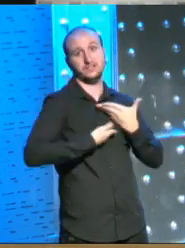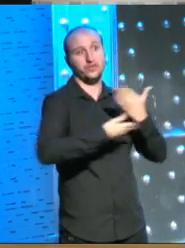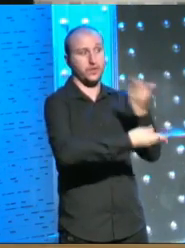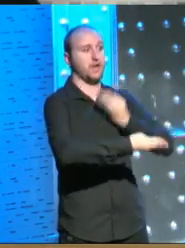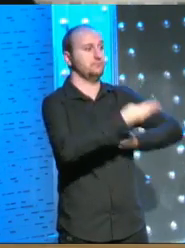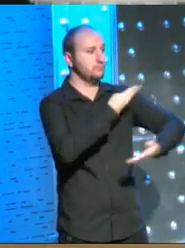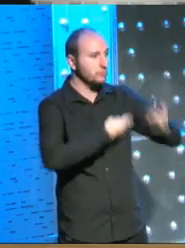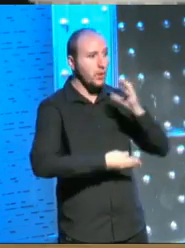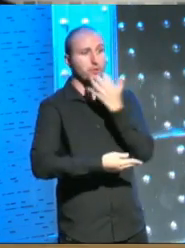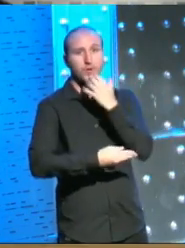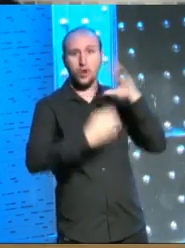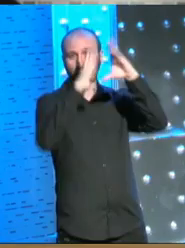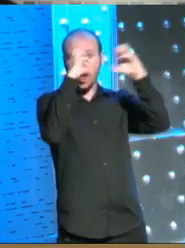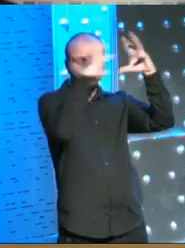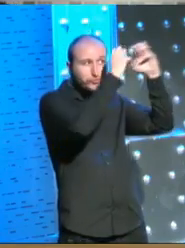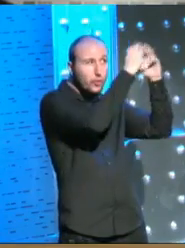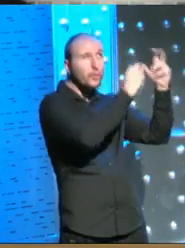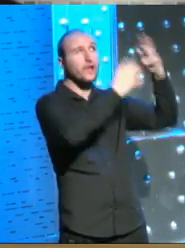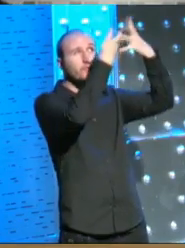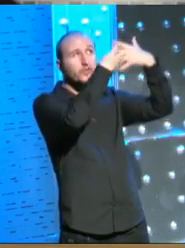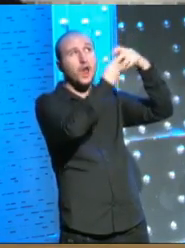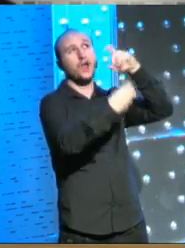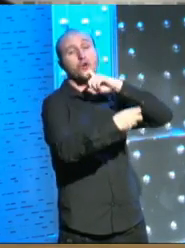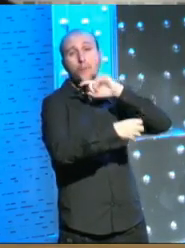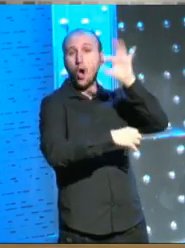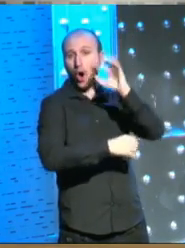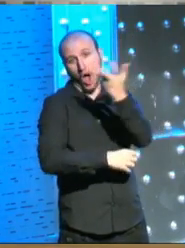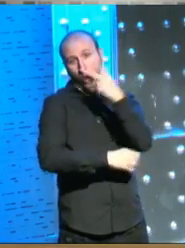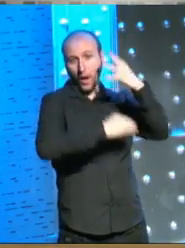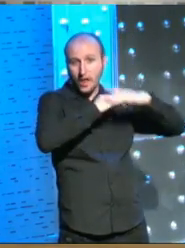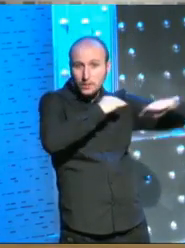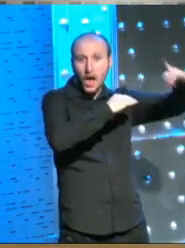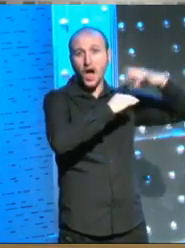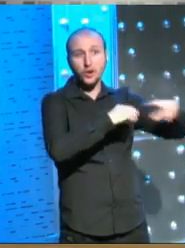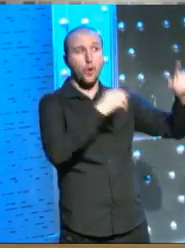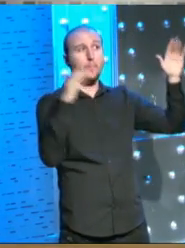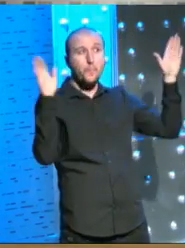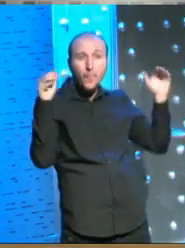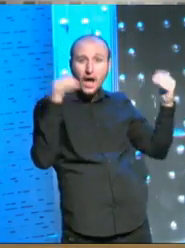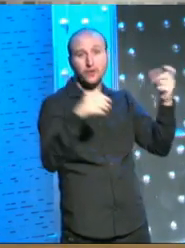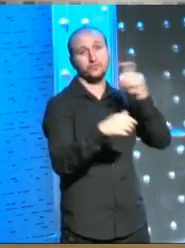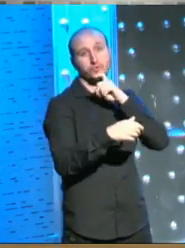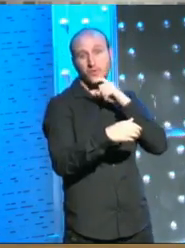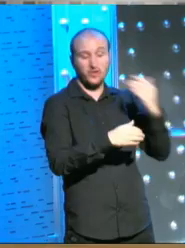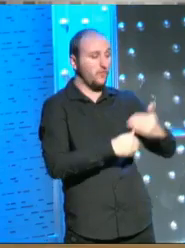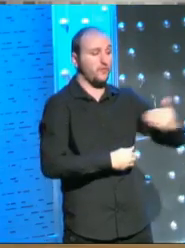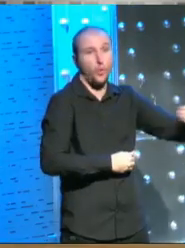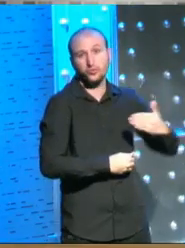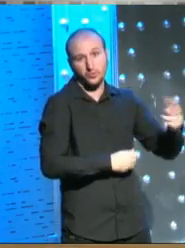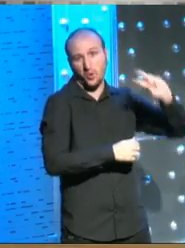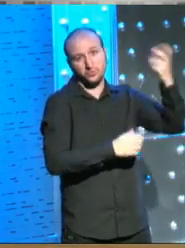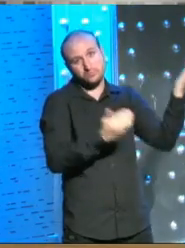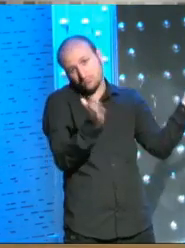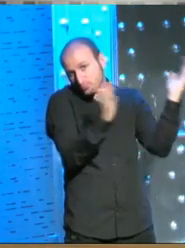las nubes cómo evolucionan, y el agua del mar, y el vuelo de los pájaros, no tiene ningún futuro científico. Y hasta el punto